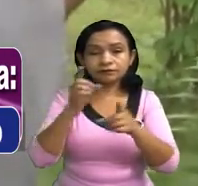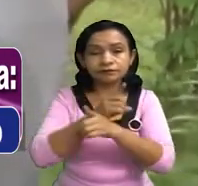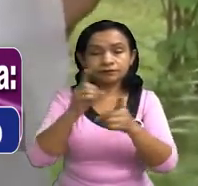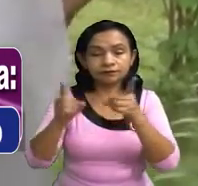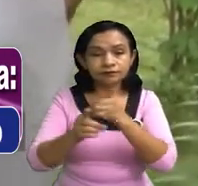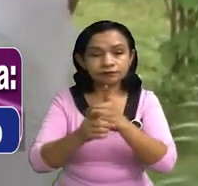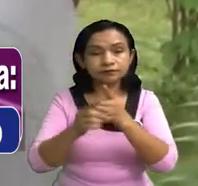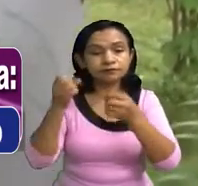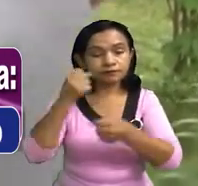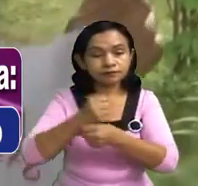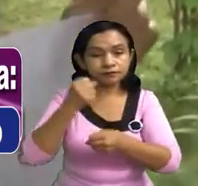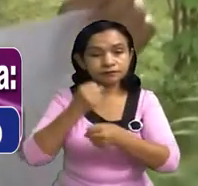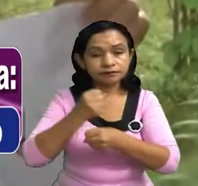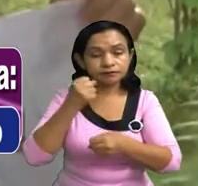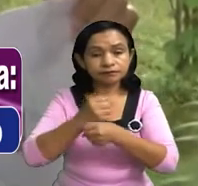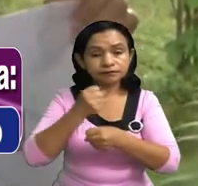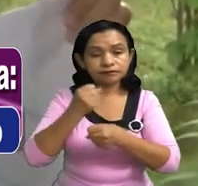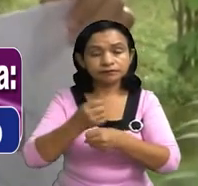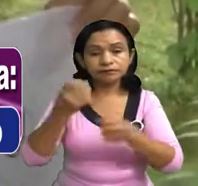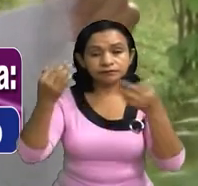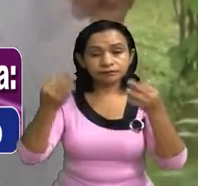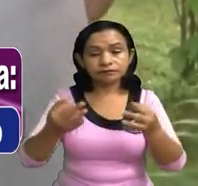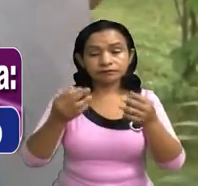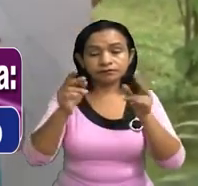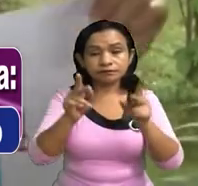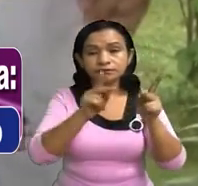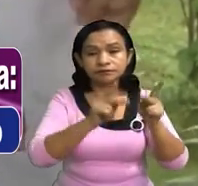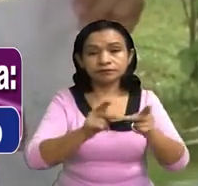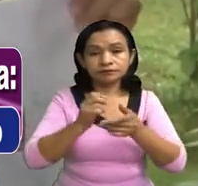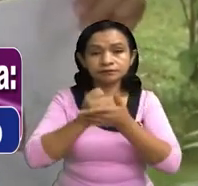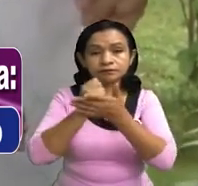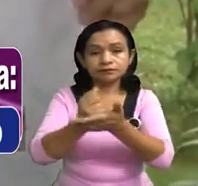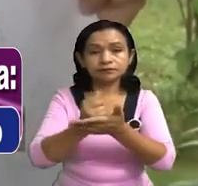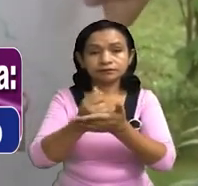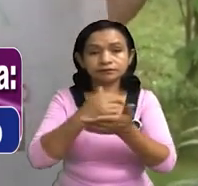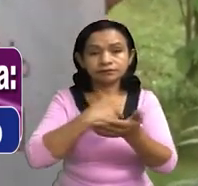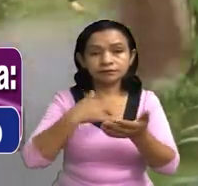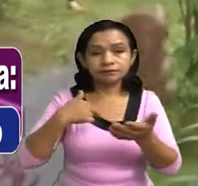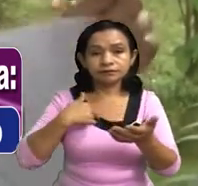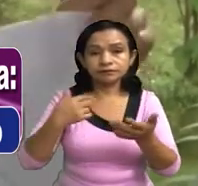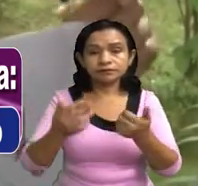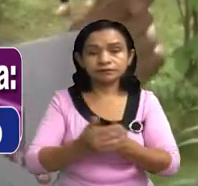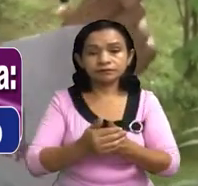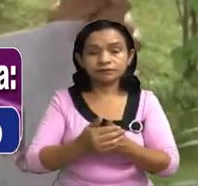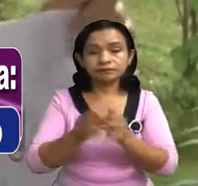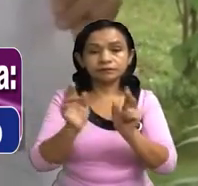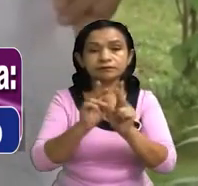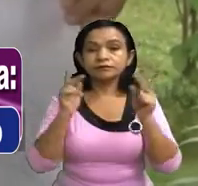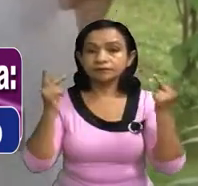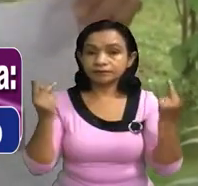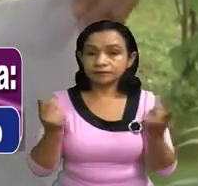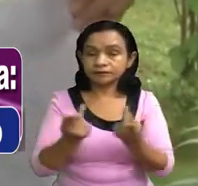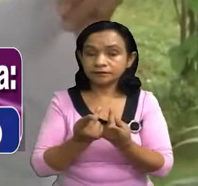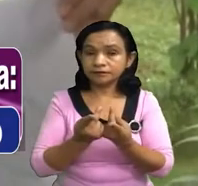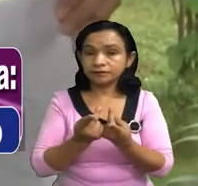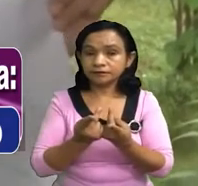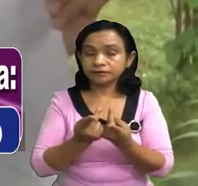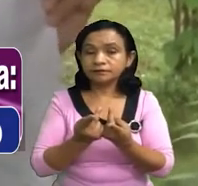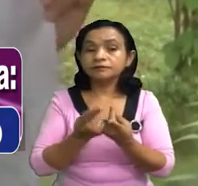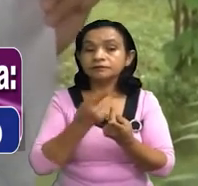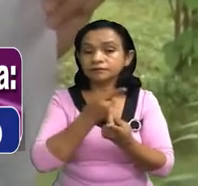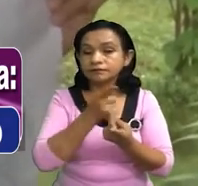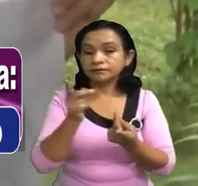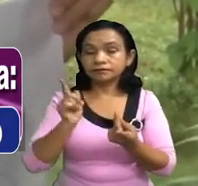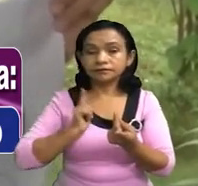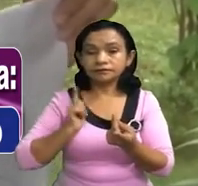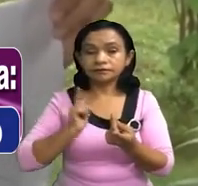estar trabajando por el bien de las personas, estar trabajando por el pueblo. Pero ellos lamentablemente